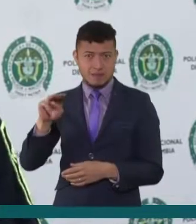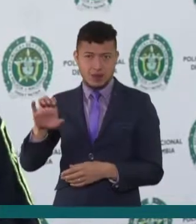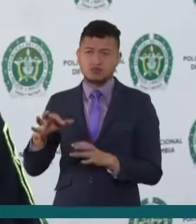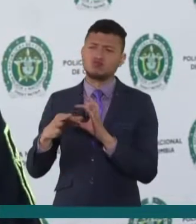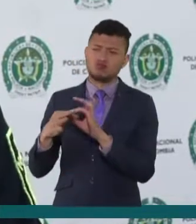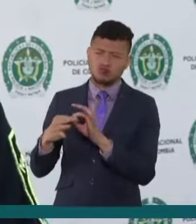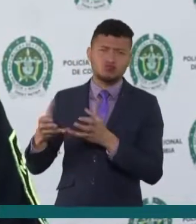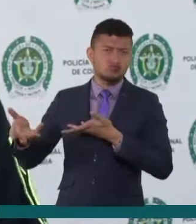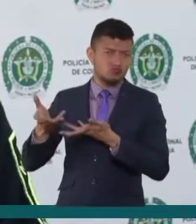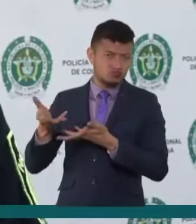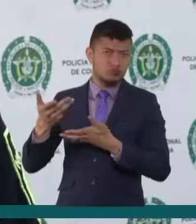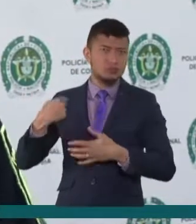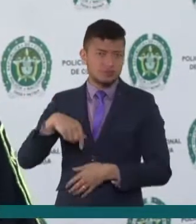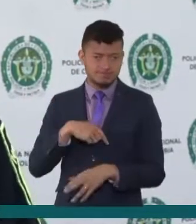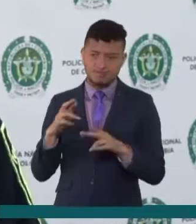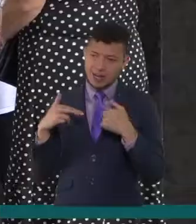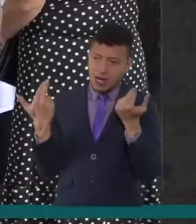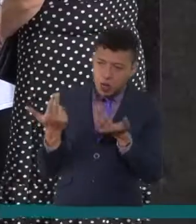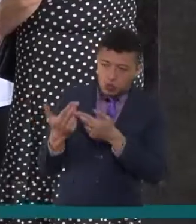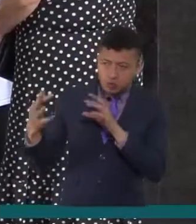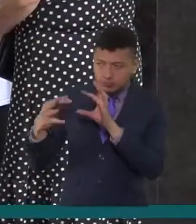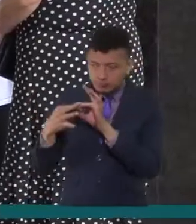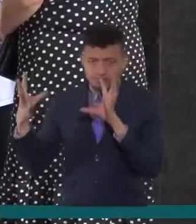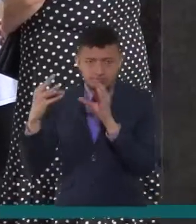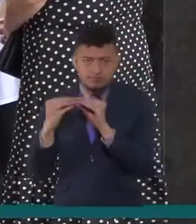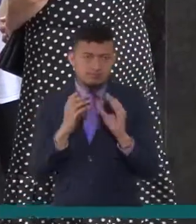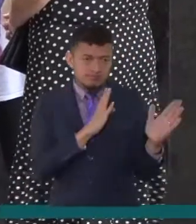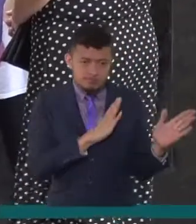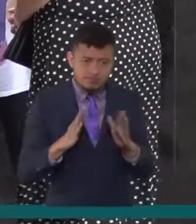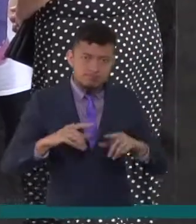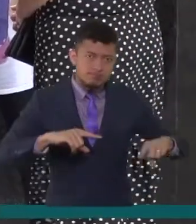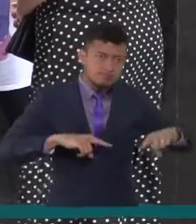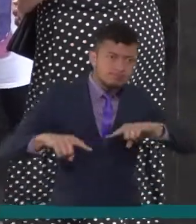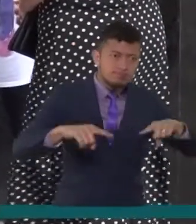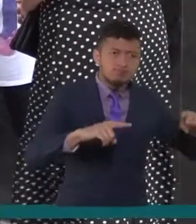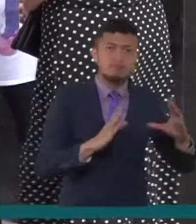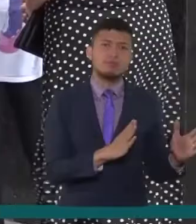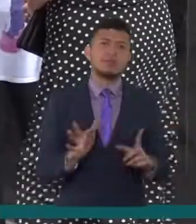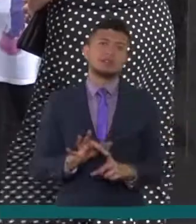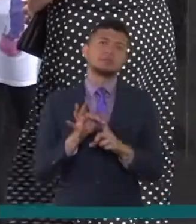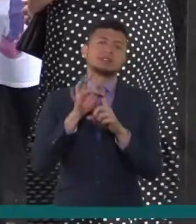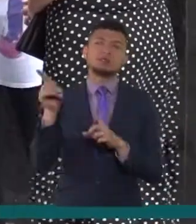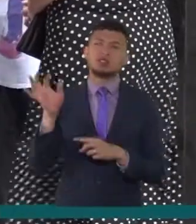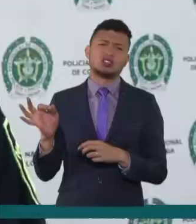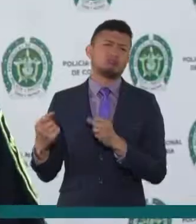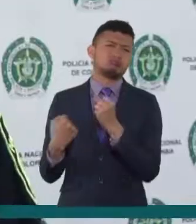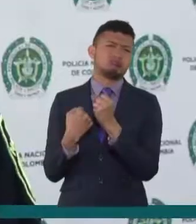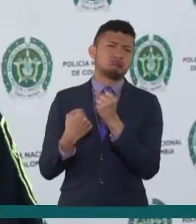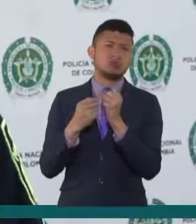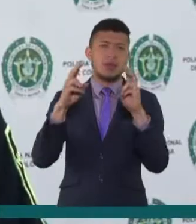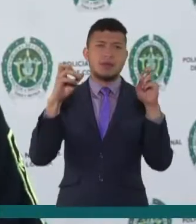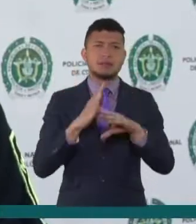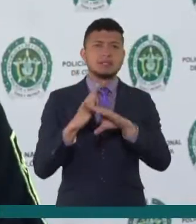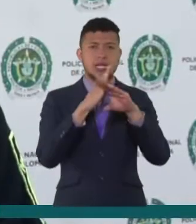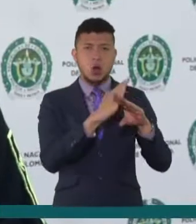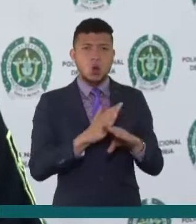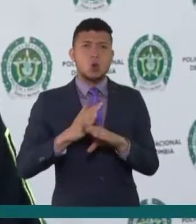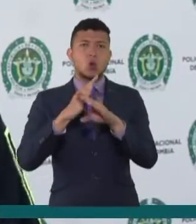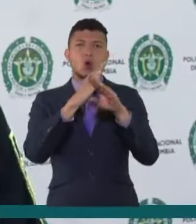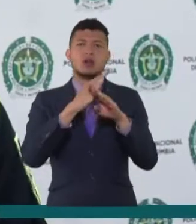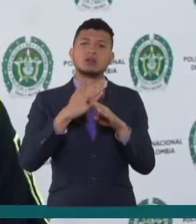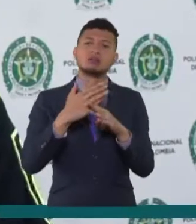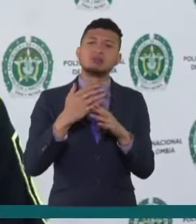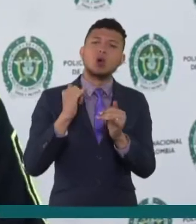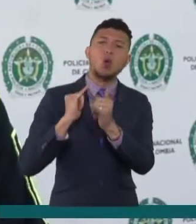una relación permanente con nosotros, realizamos diferentes reuniones de coordinación, sacamos unos planes especiales, ellos nos apoyan obviamente con la